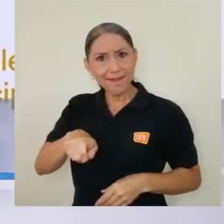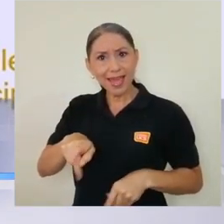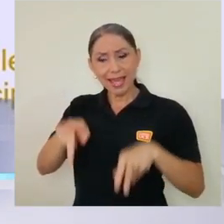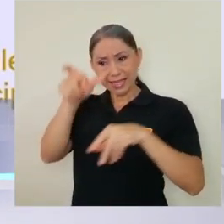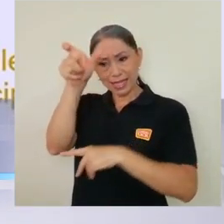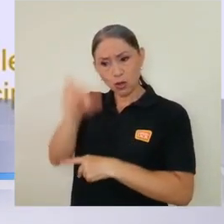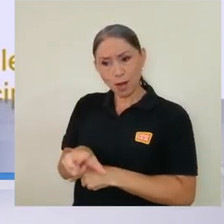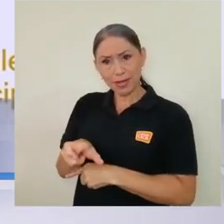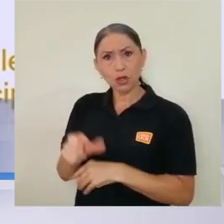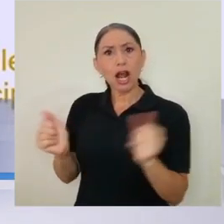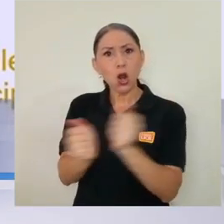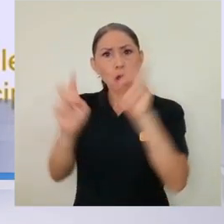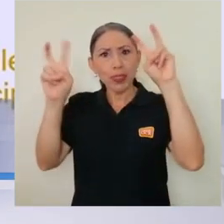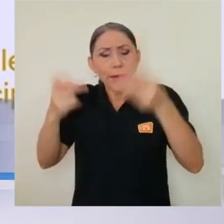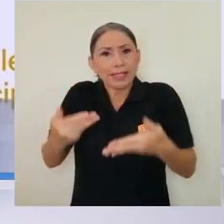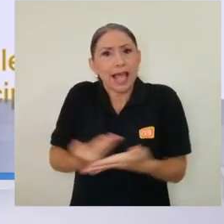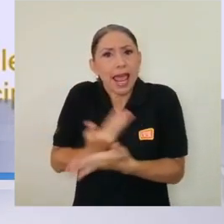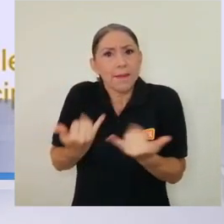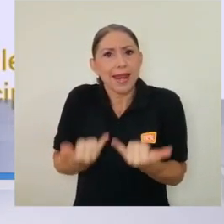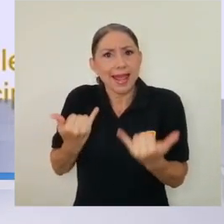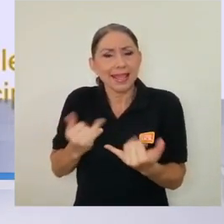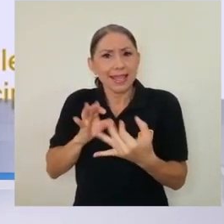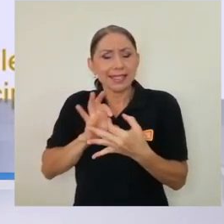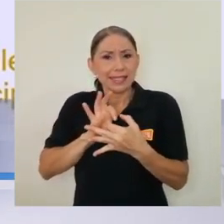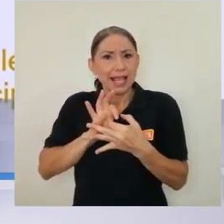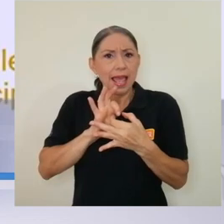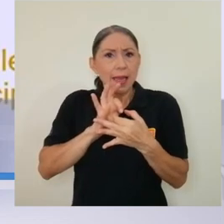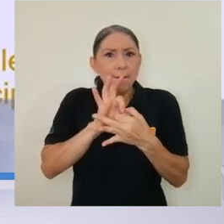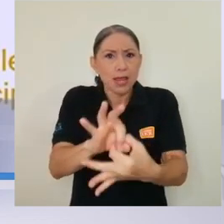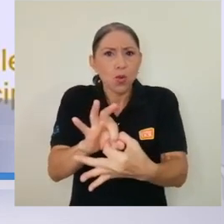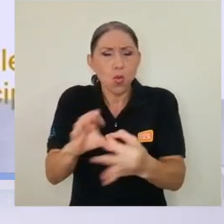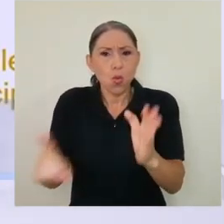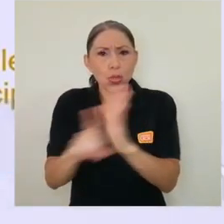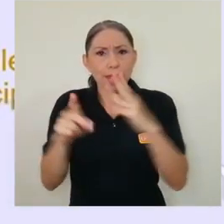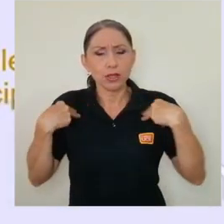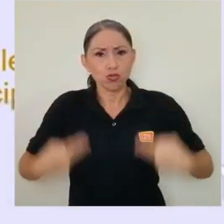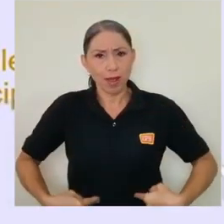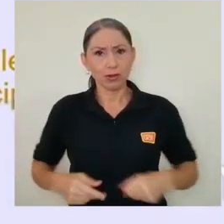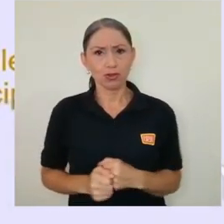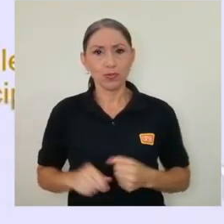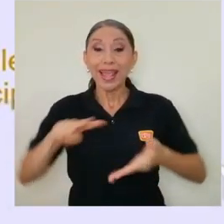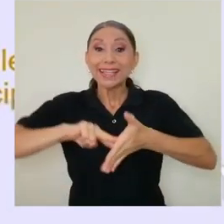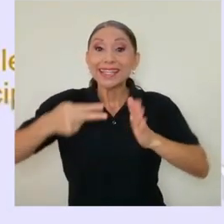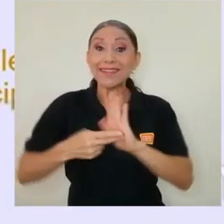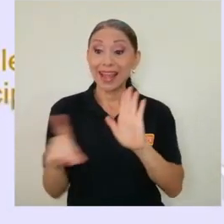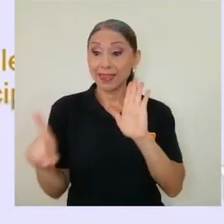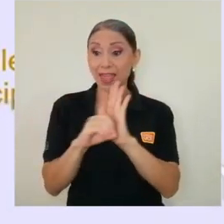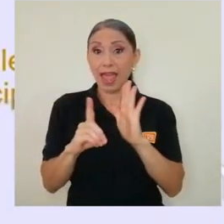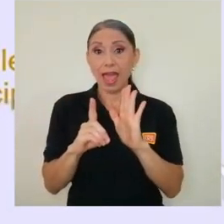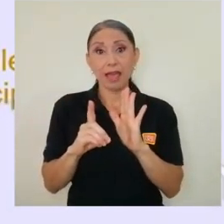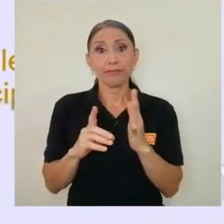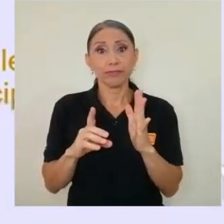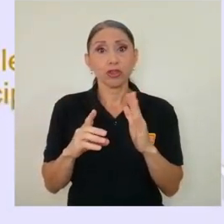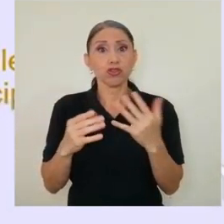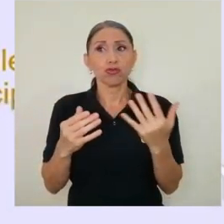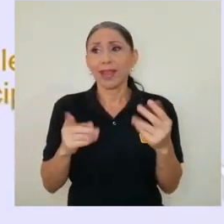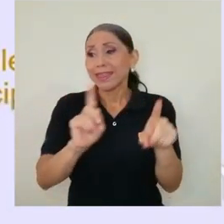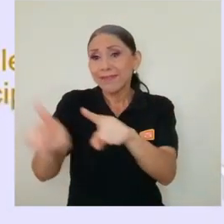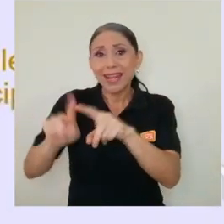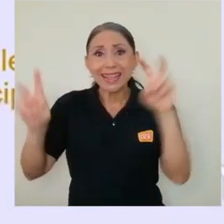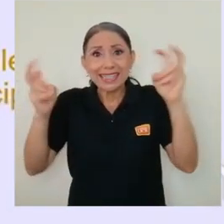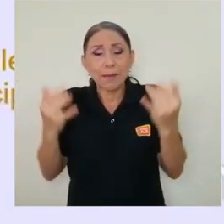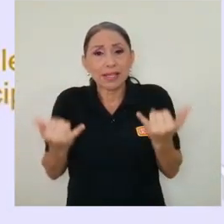persona que rescata temas emergentes vinculando los a los derechos humanos quiere decir los temas de la actualidad ahora